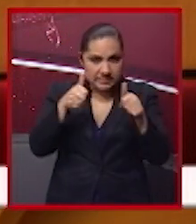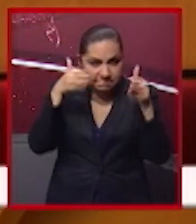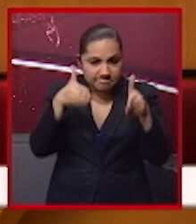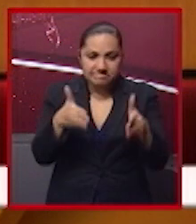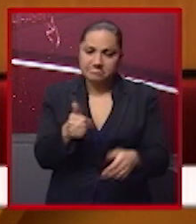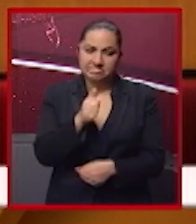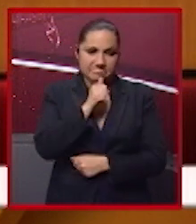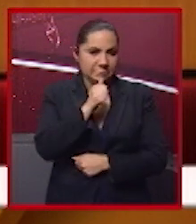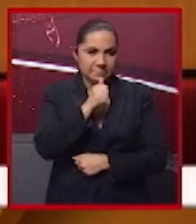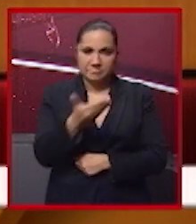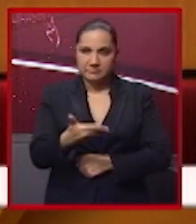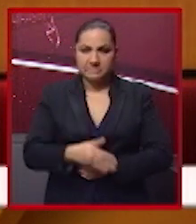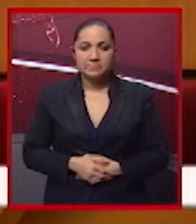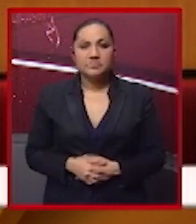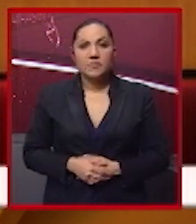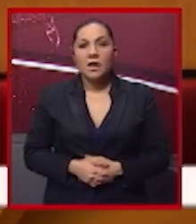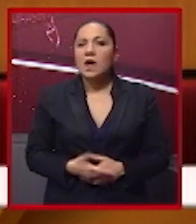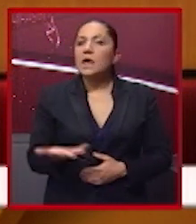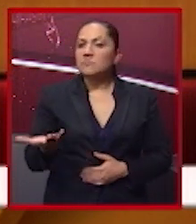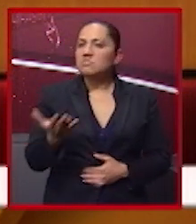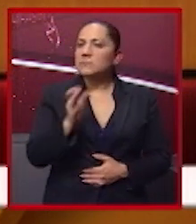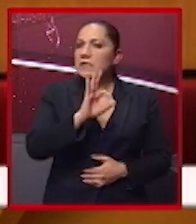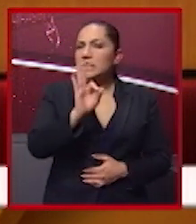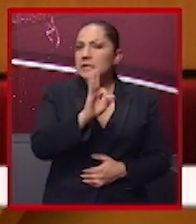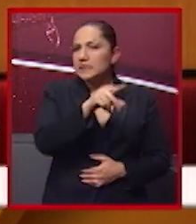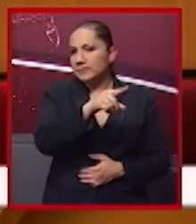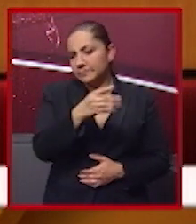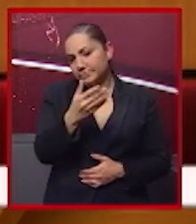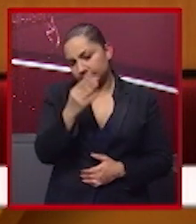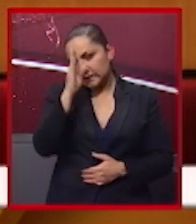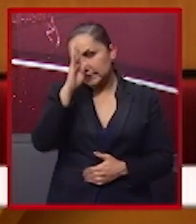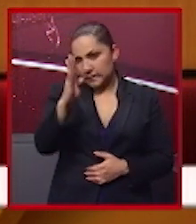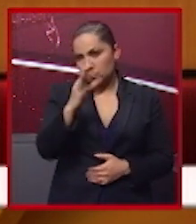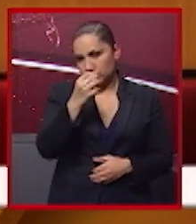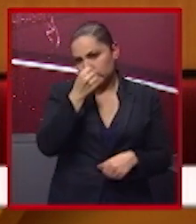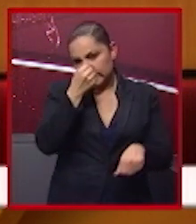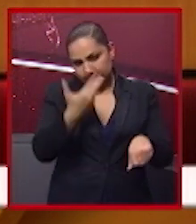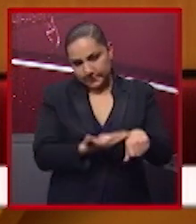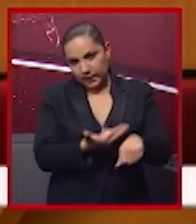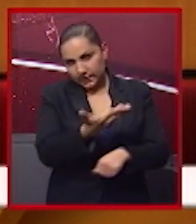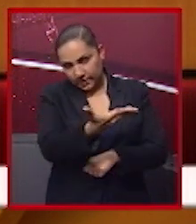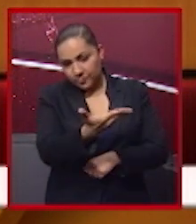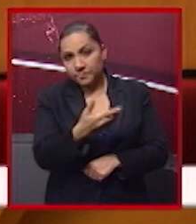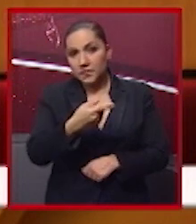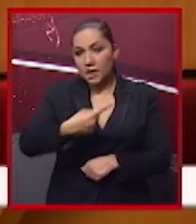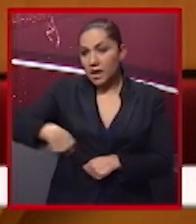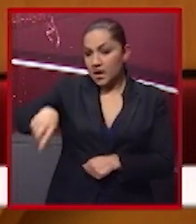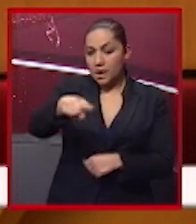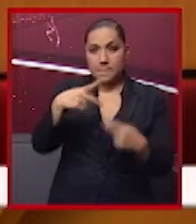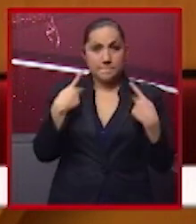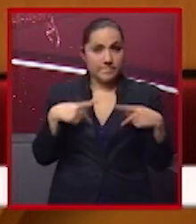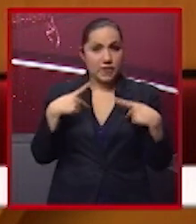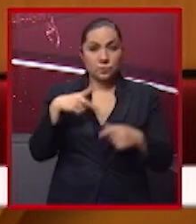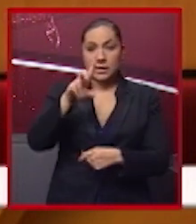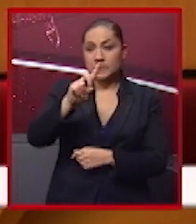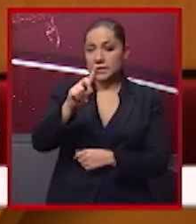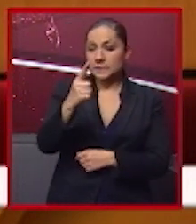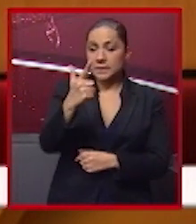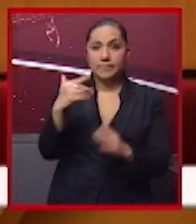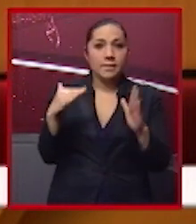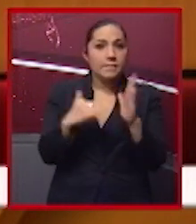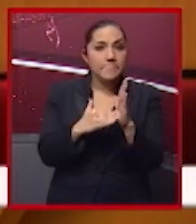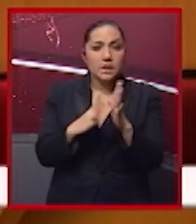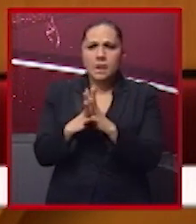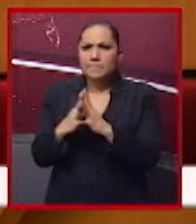Seguramente, señor secretario, estas más de 37,000 personas desaparecidas no son durante